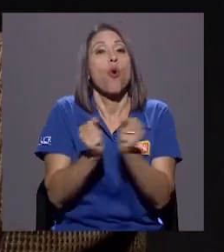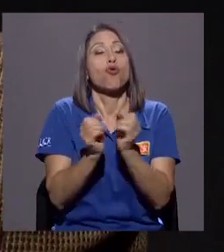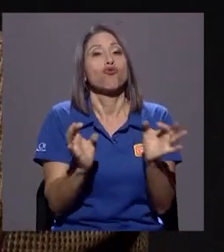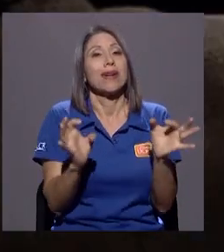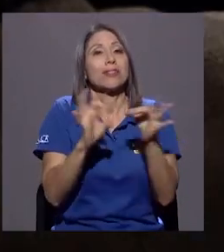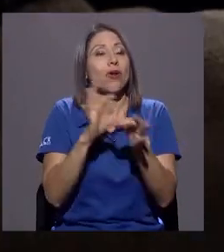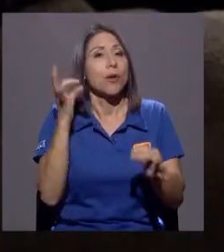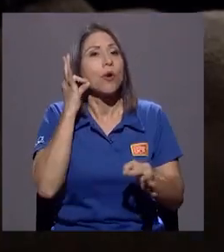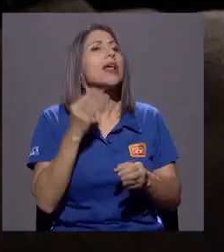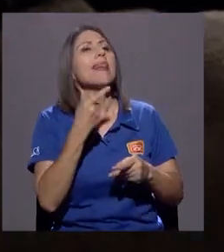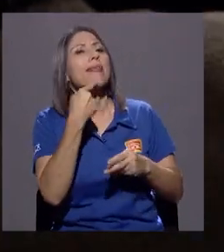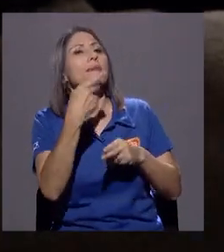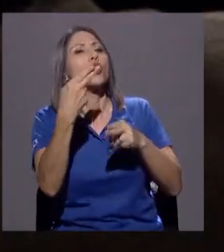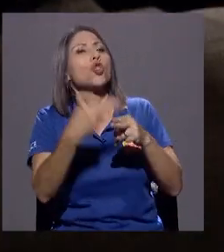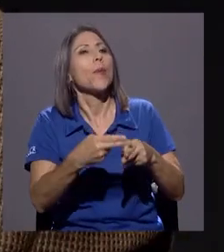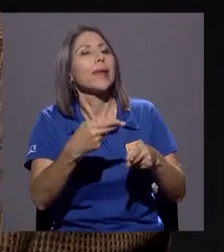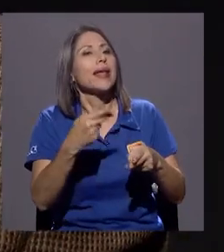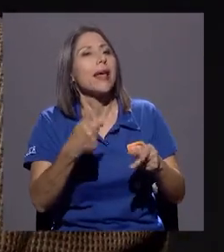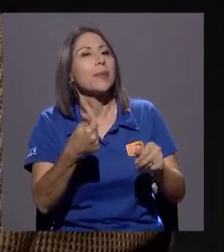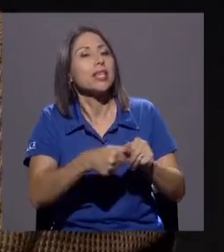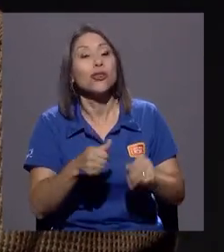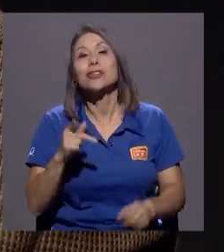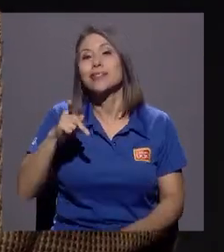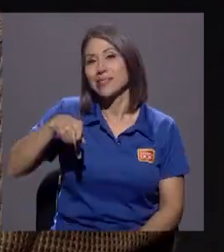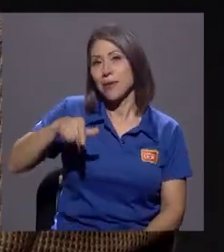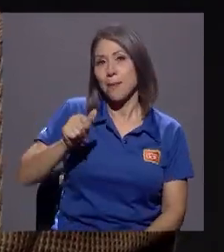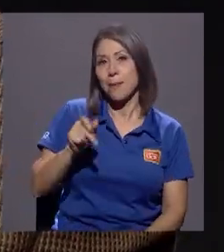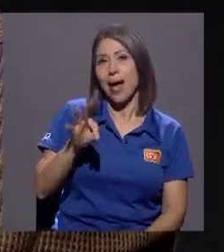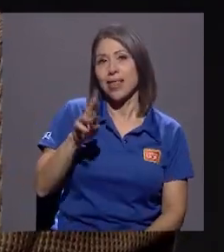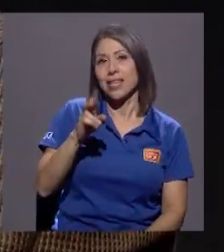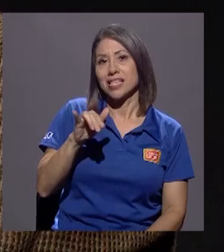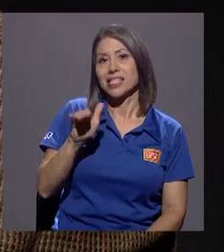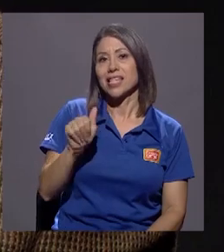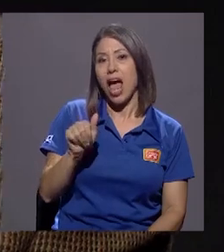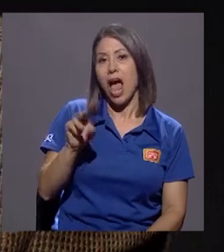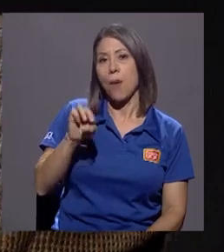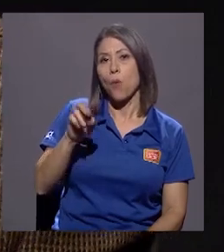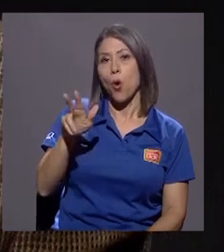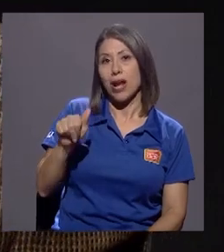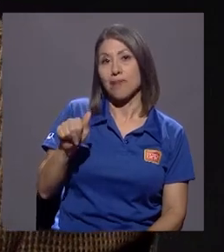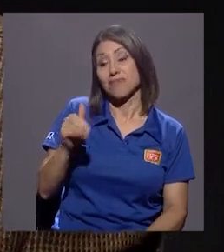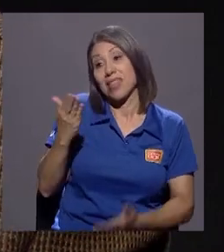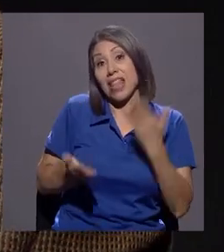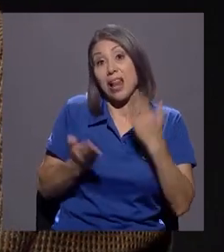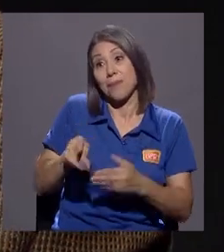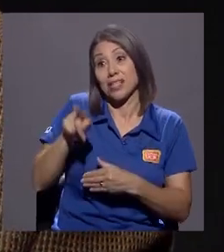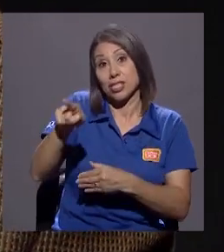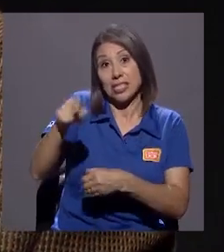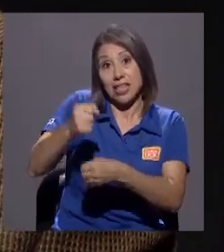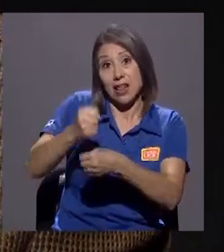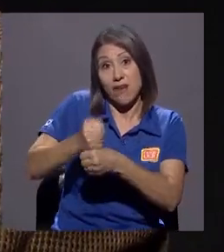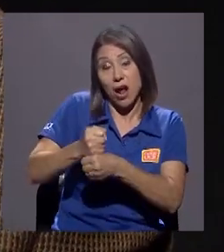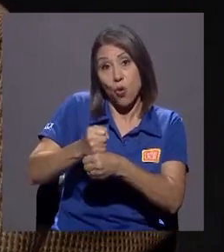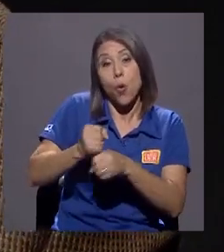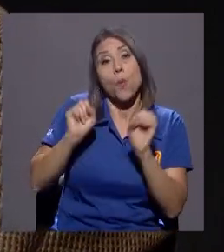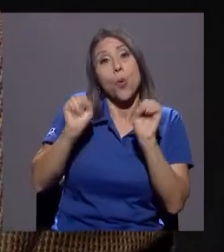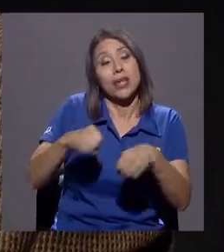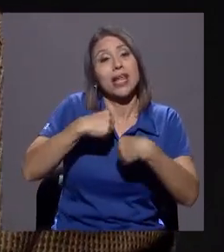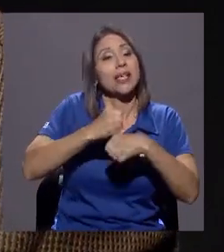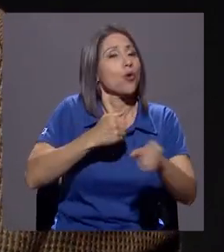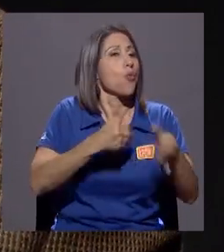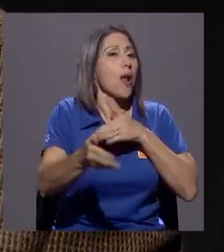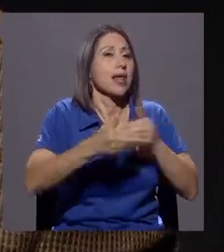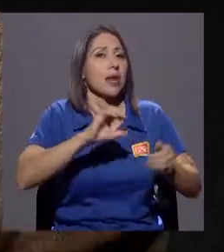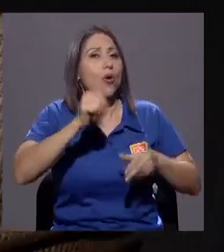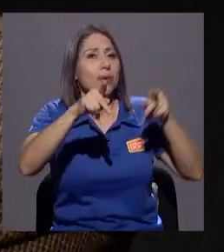es importante avale nombres y apellidos patricia mora que es ese es un trabajo que podría hacer alguna otra persona igual que